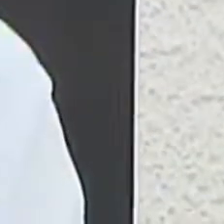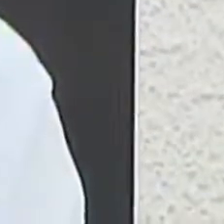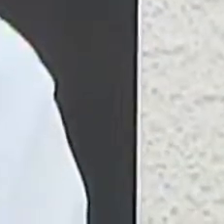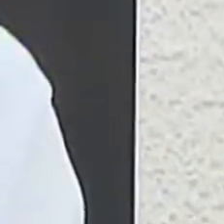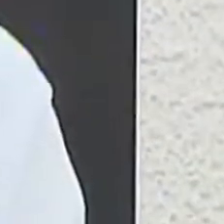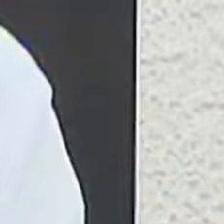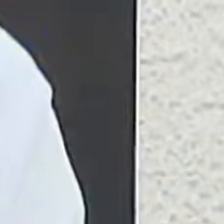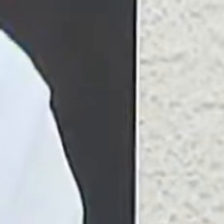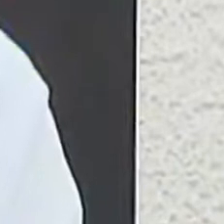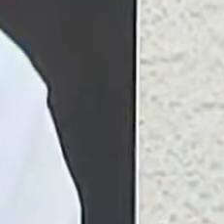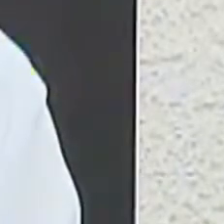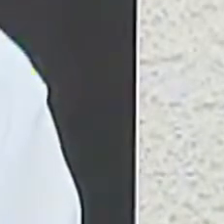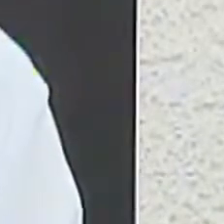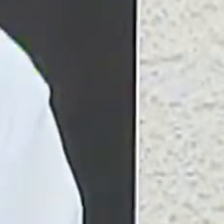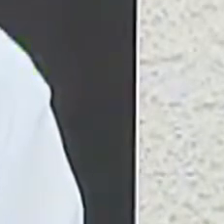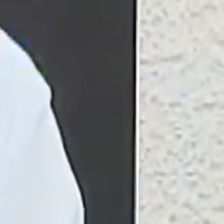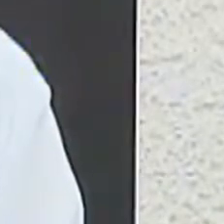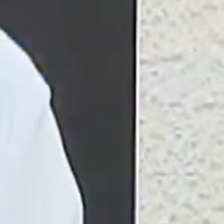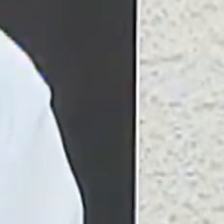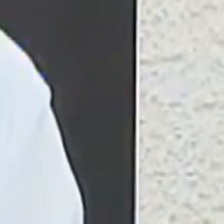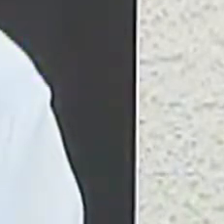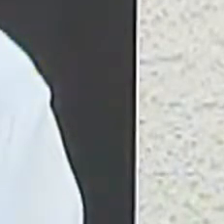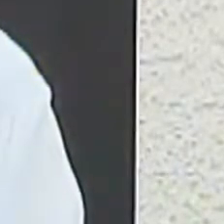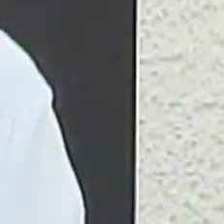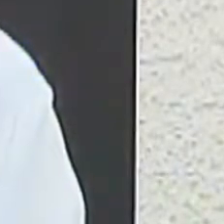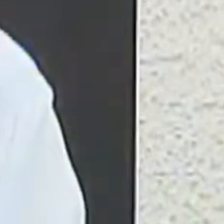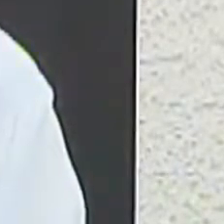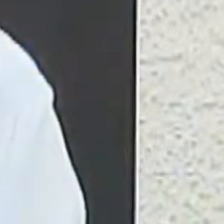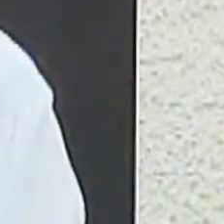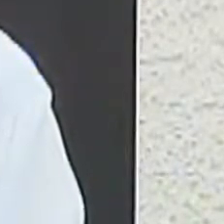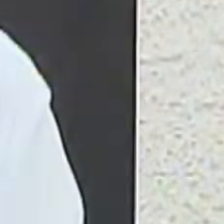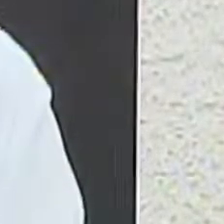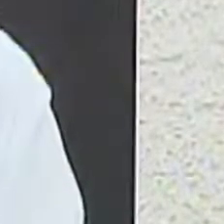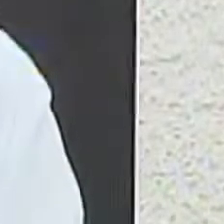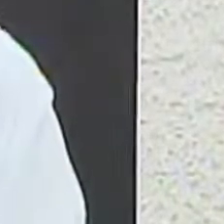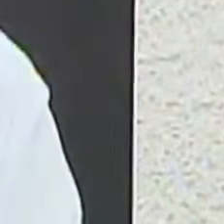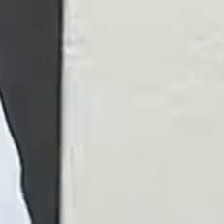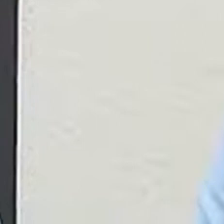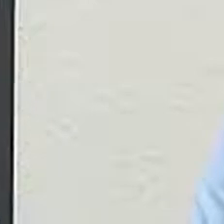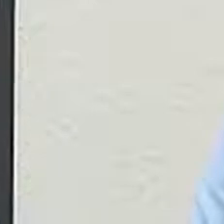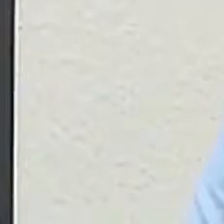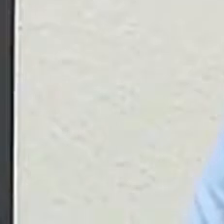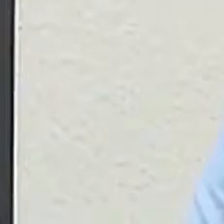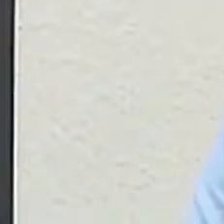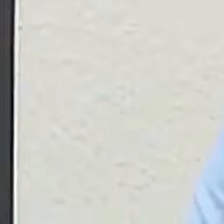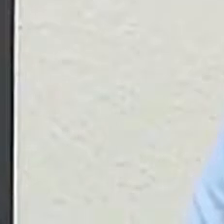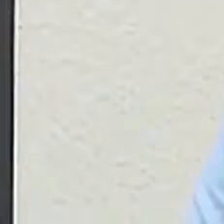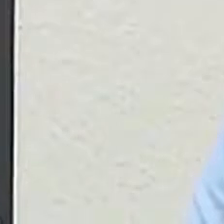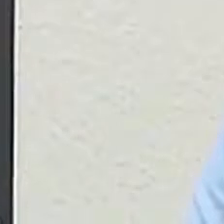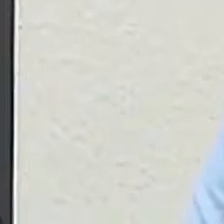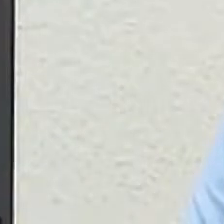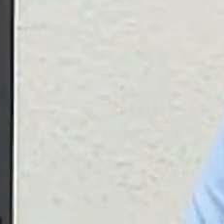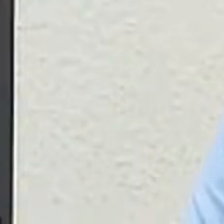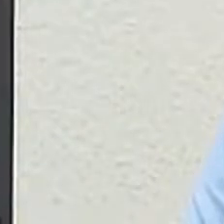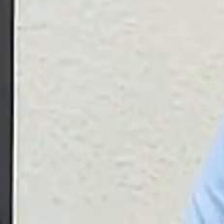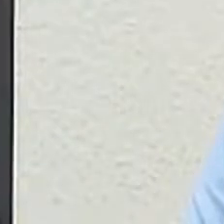es pérez cruz consejero jurídico del gobernador fue instruido por el titular del poder ejecutivo para comparecer el día de hoy para ampliar la